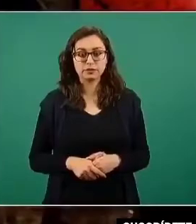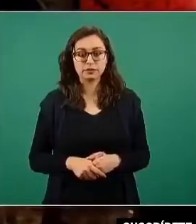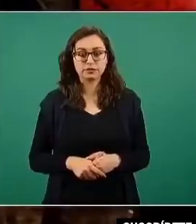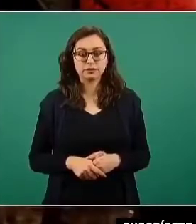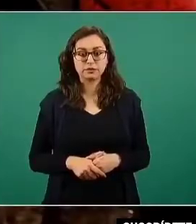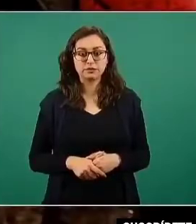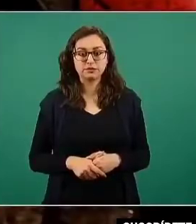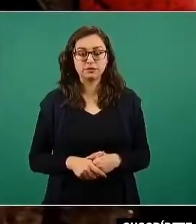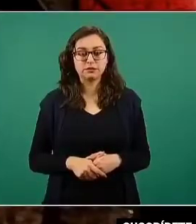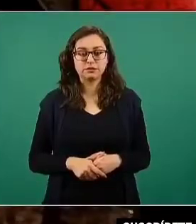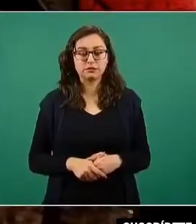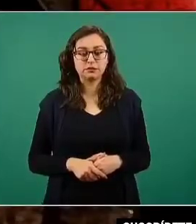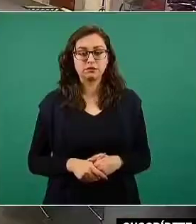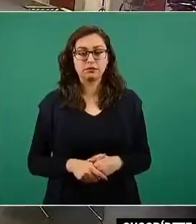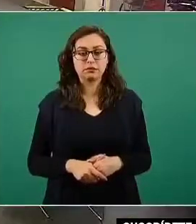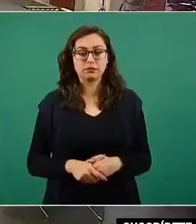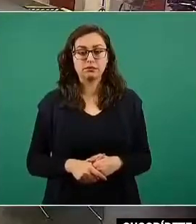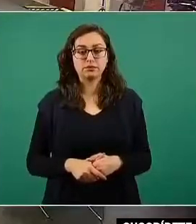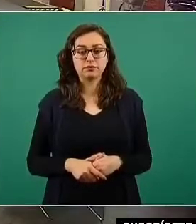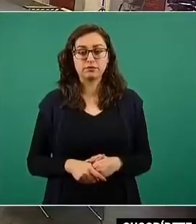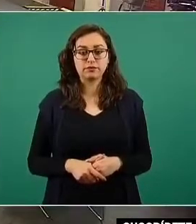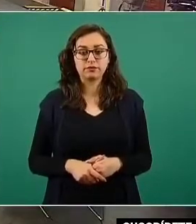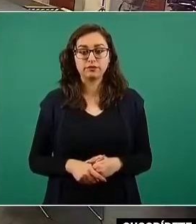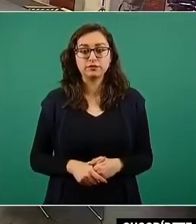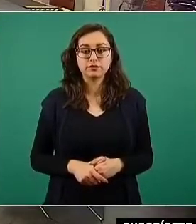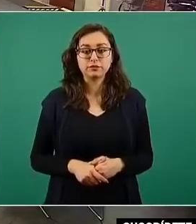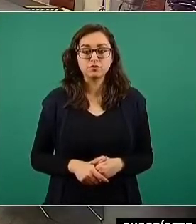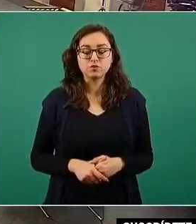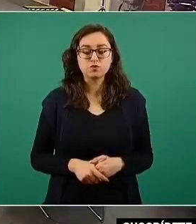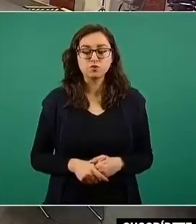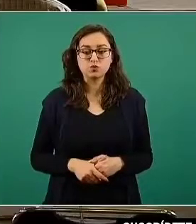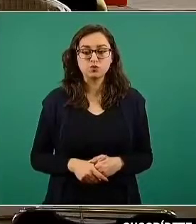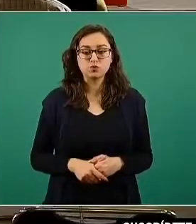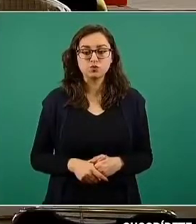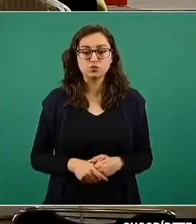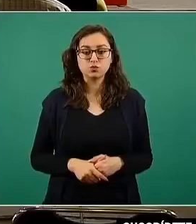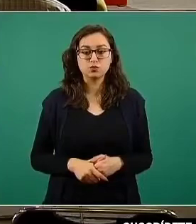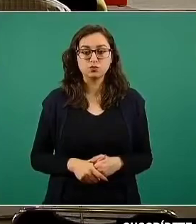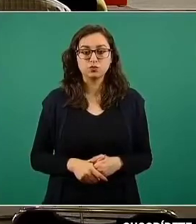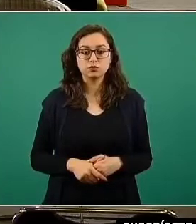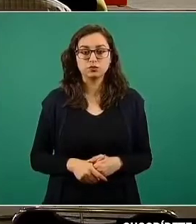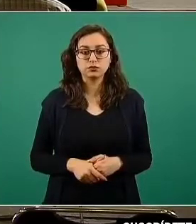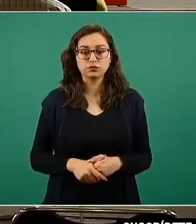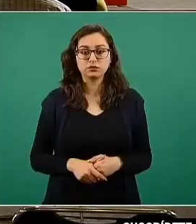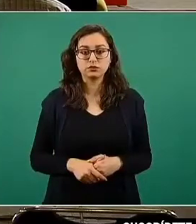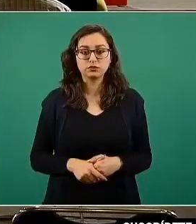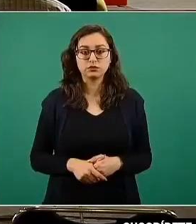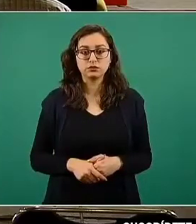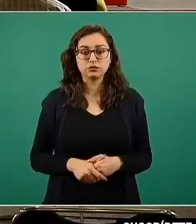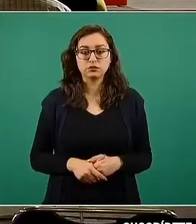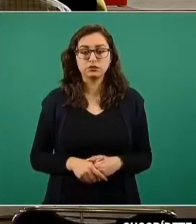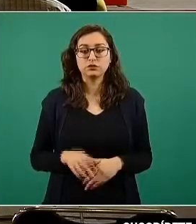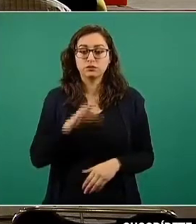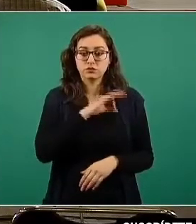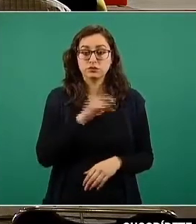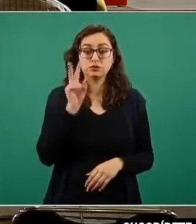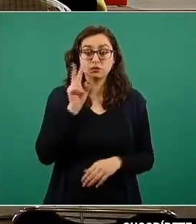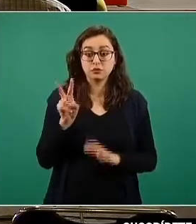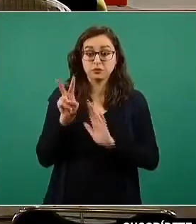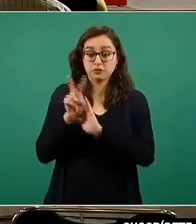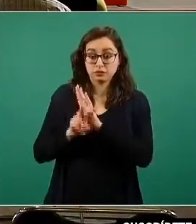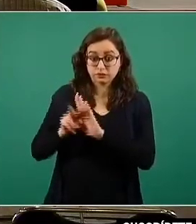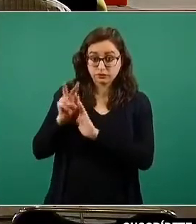No, este es un dispositivo de uso médico, ese que se ve en el video, que sí se usa para